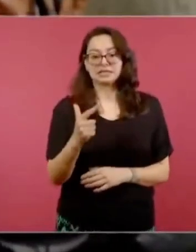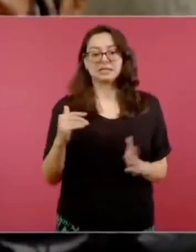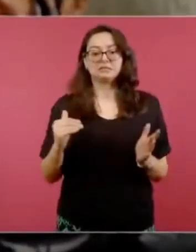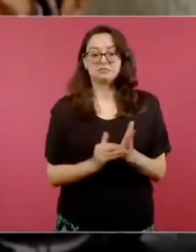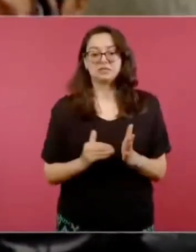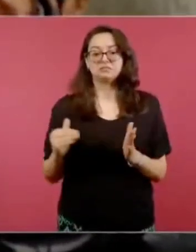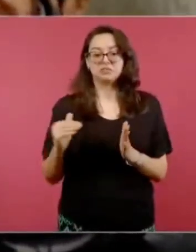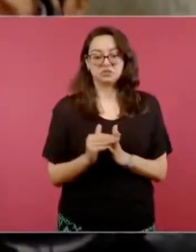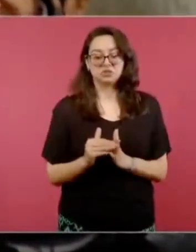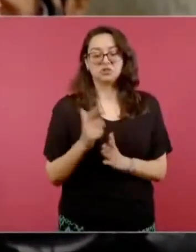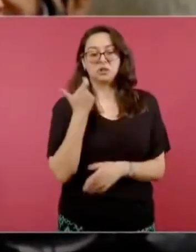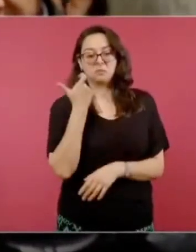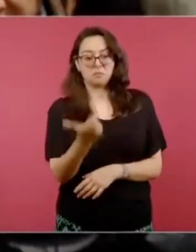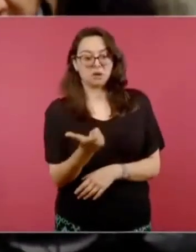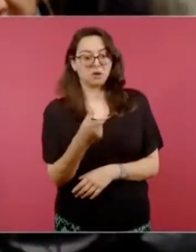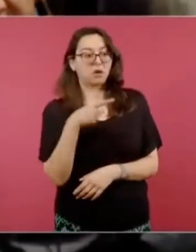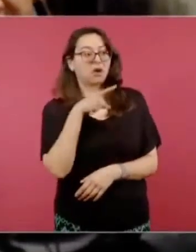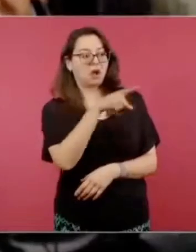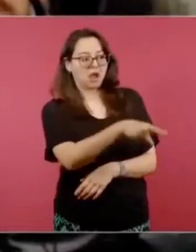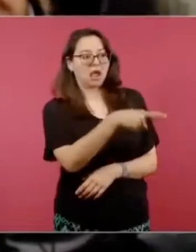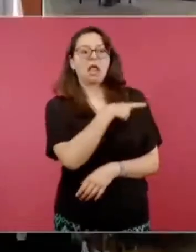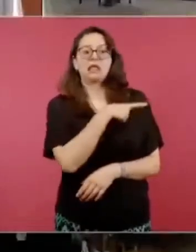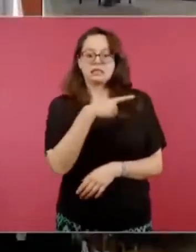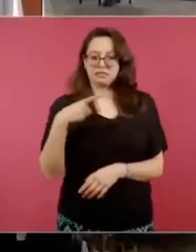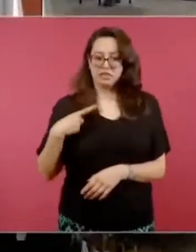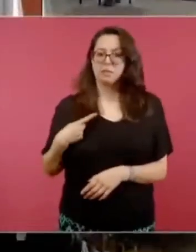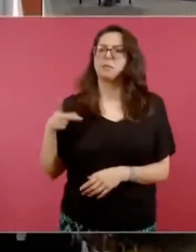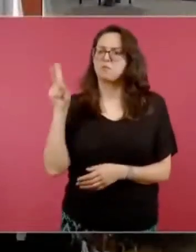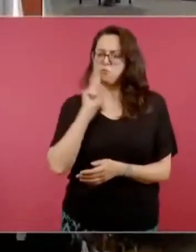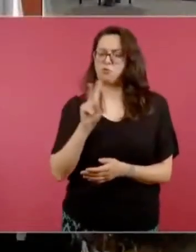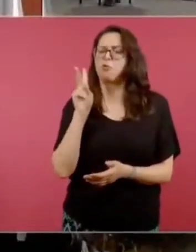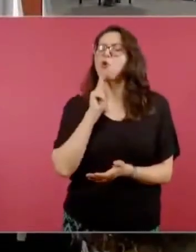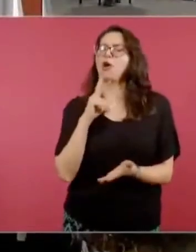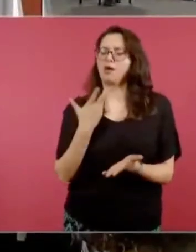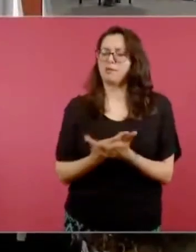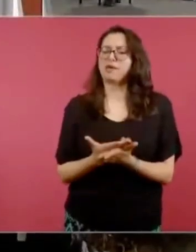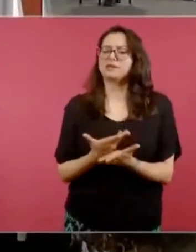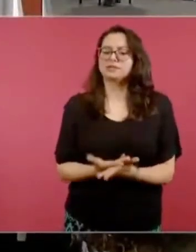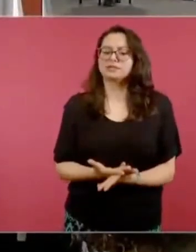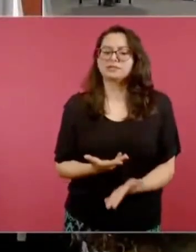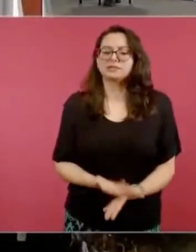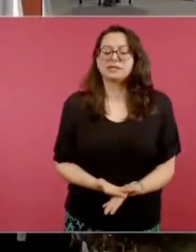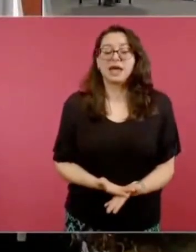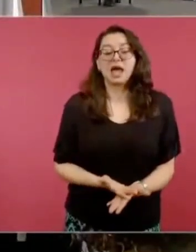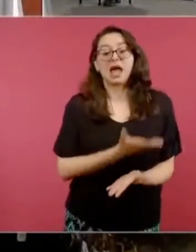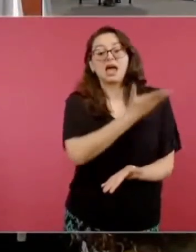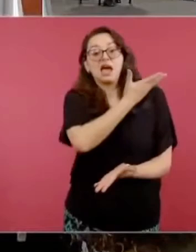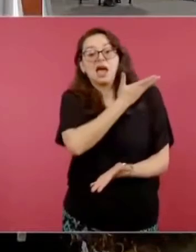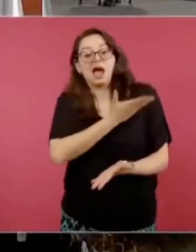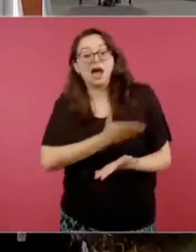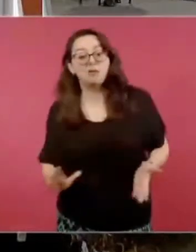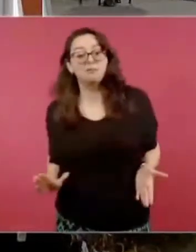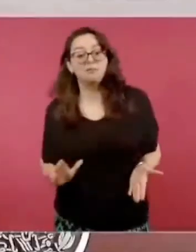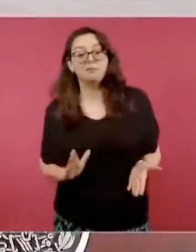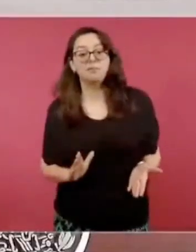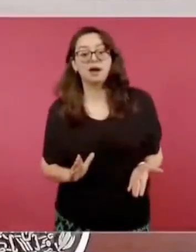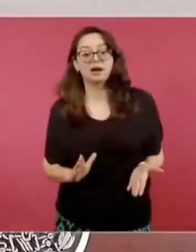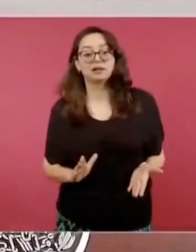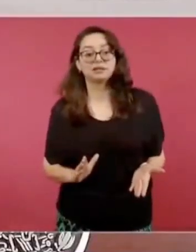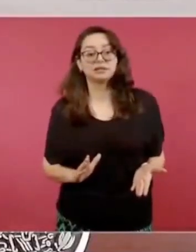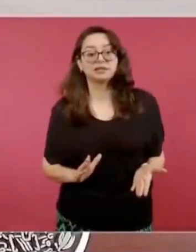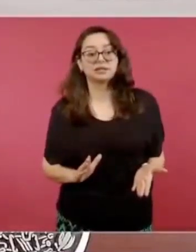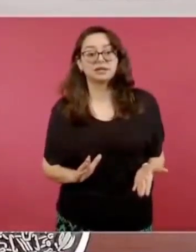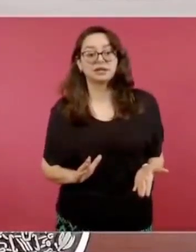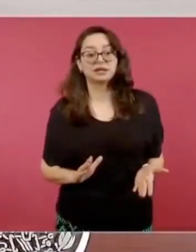pesos que probamos que adeuda Grupo Salinas, ¿cuántos miles de millones de pesos más